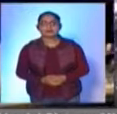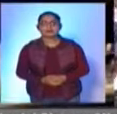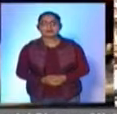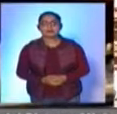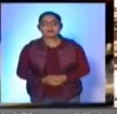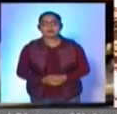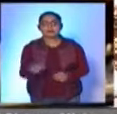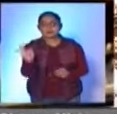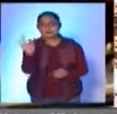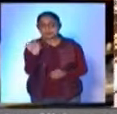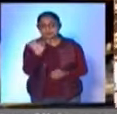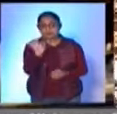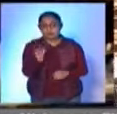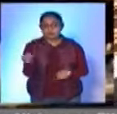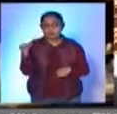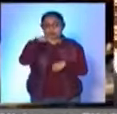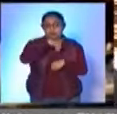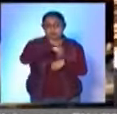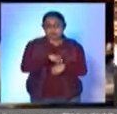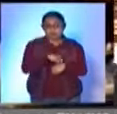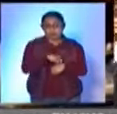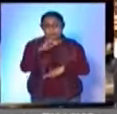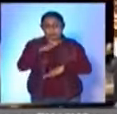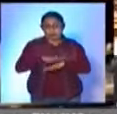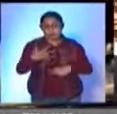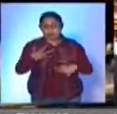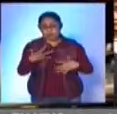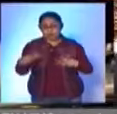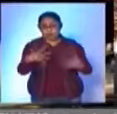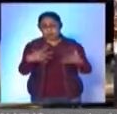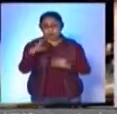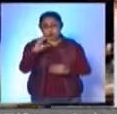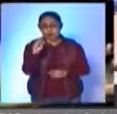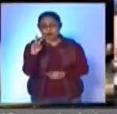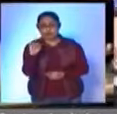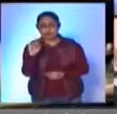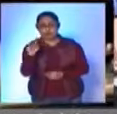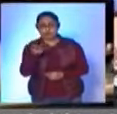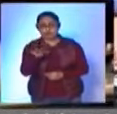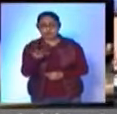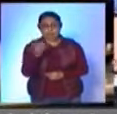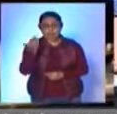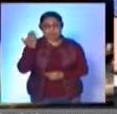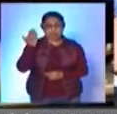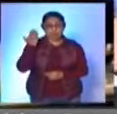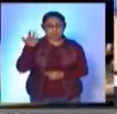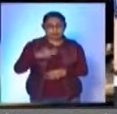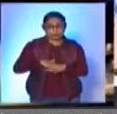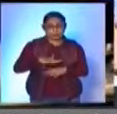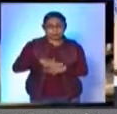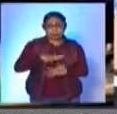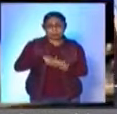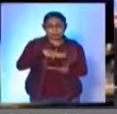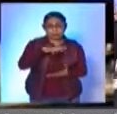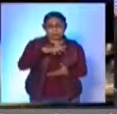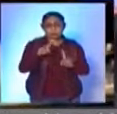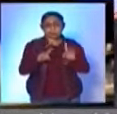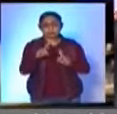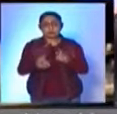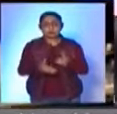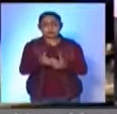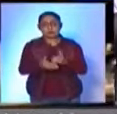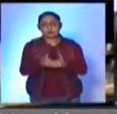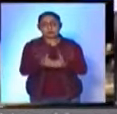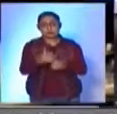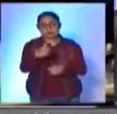Si el aumento de casos de COVID-19 continúa como se ha registrado en los últimos días en Michoacán, la próxima semana el Comité